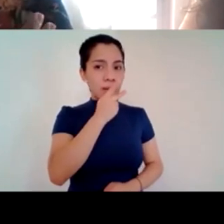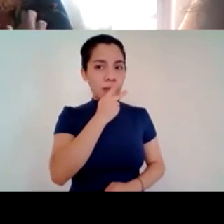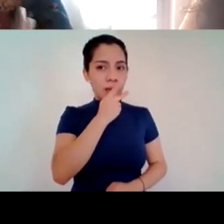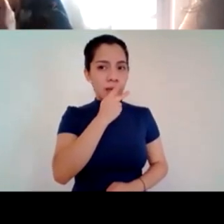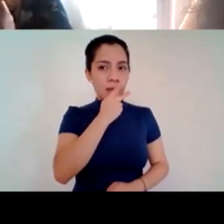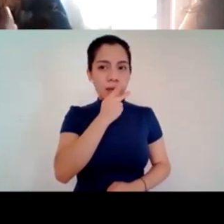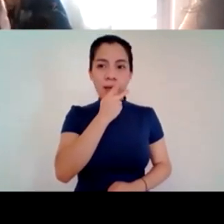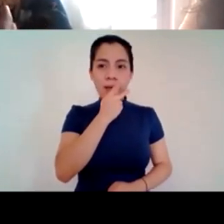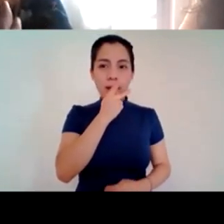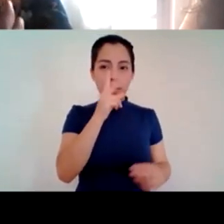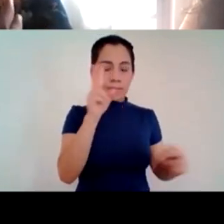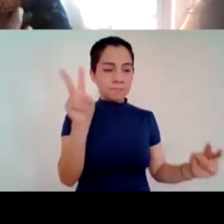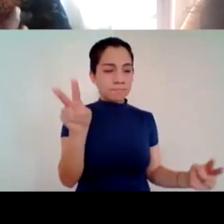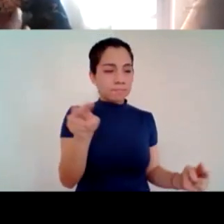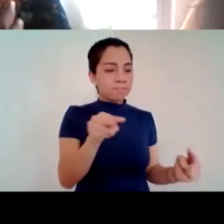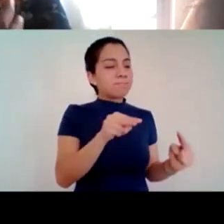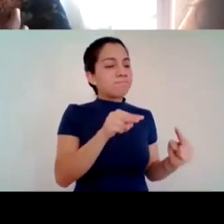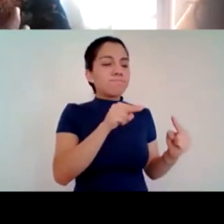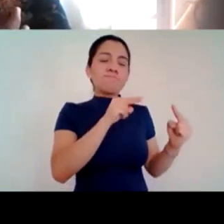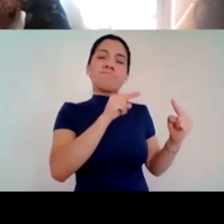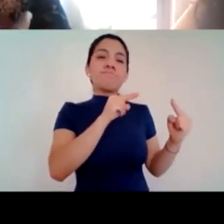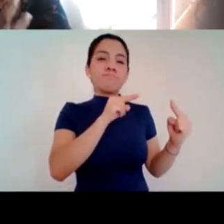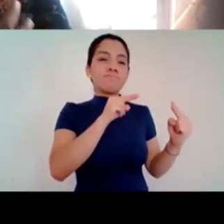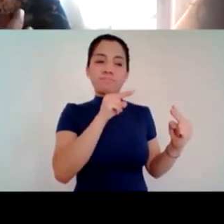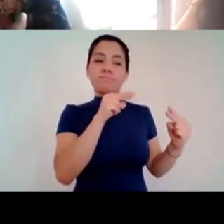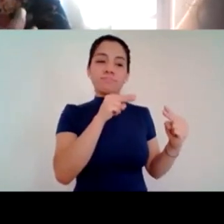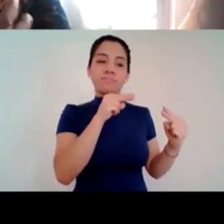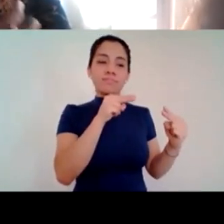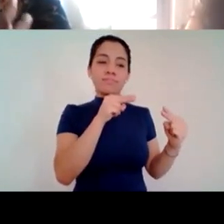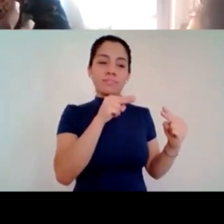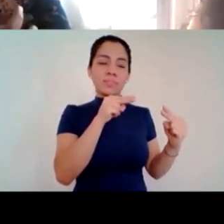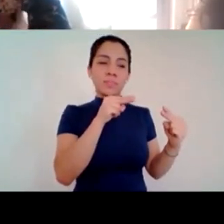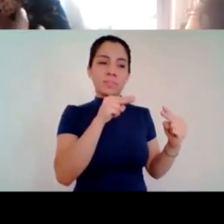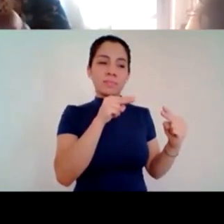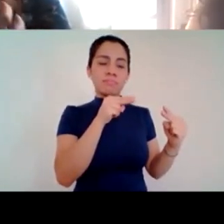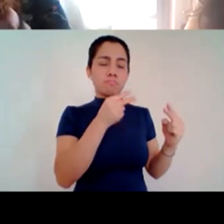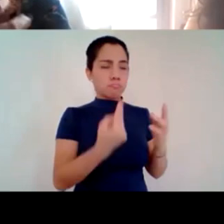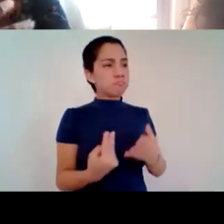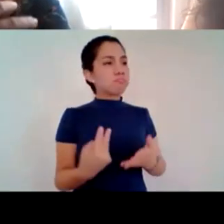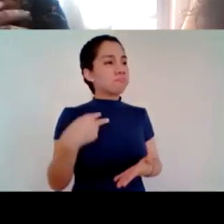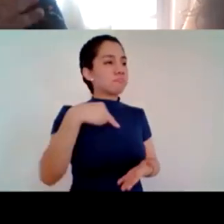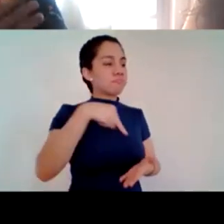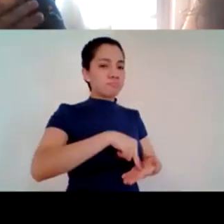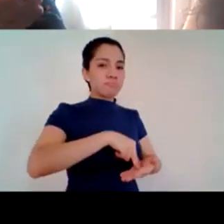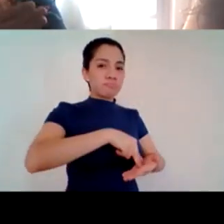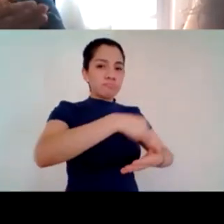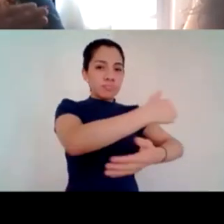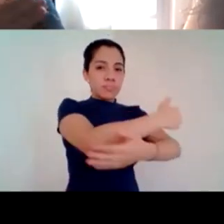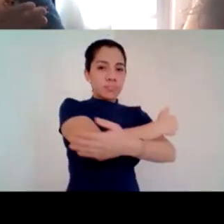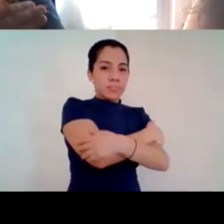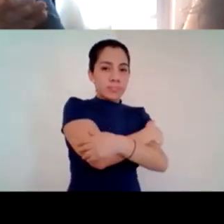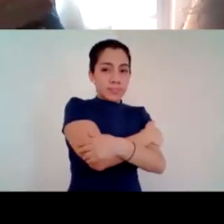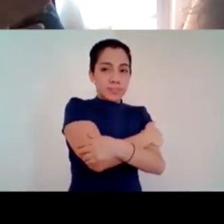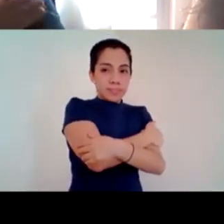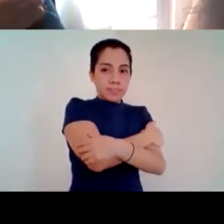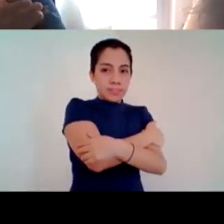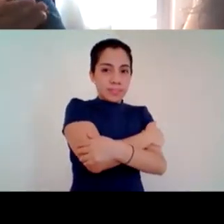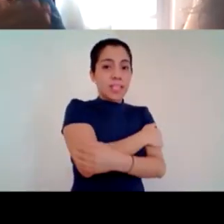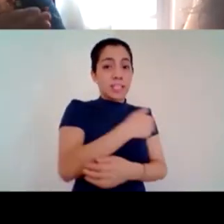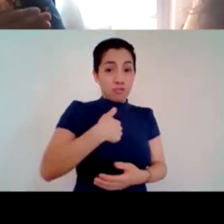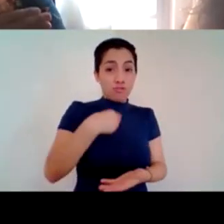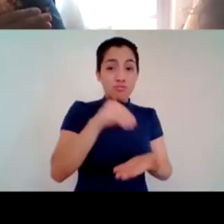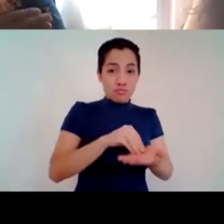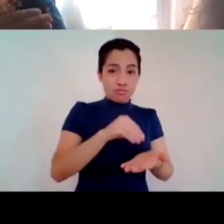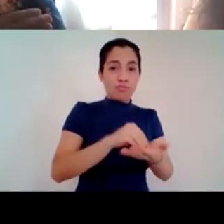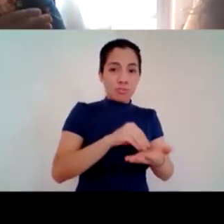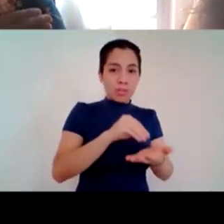miró con profunda ternura con profunda compasión se paró y me dio un abrazo que todavía tengo grabado en la piel y en